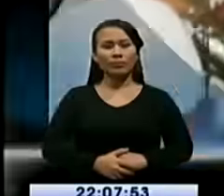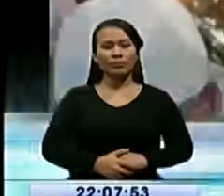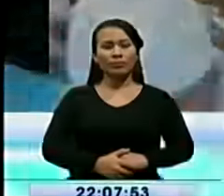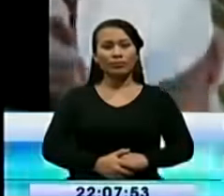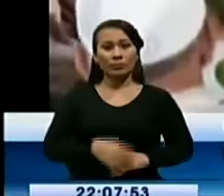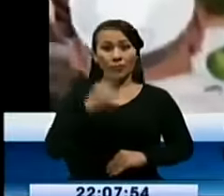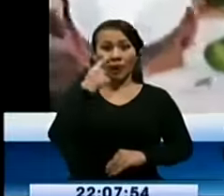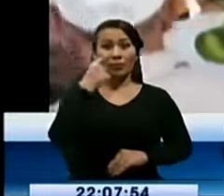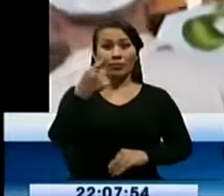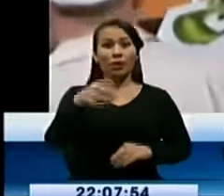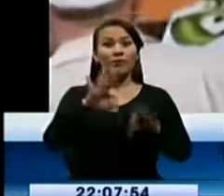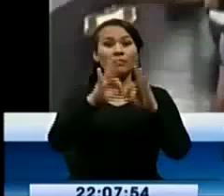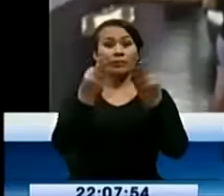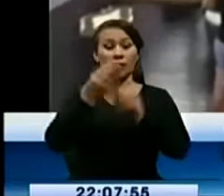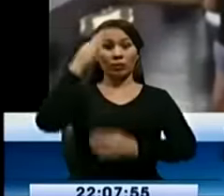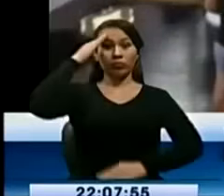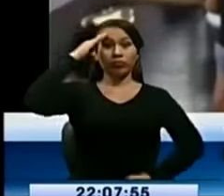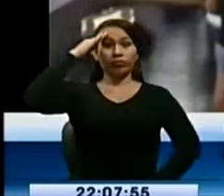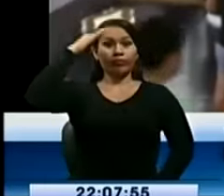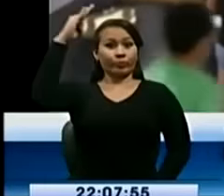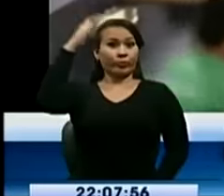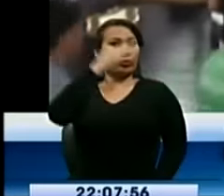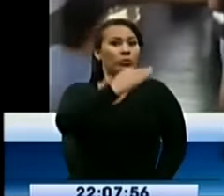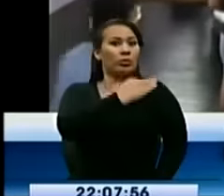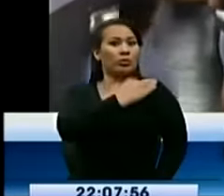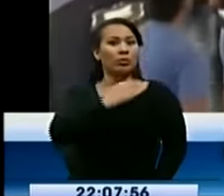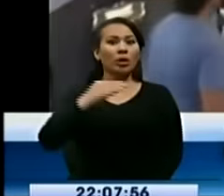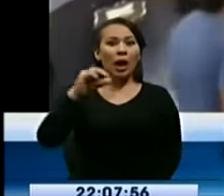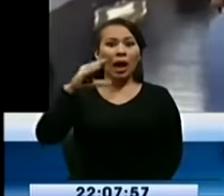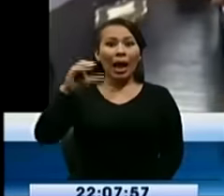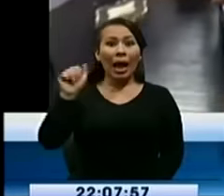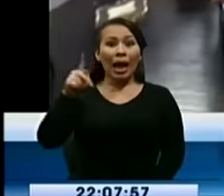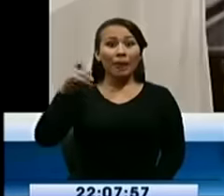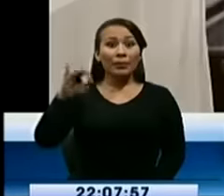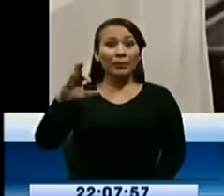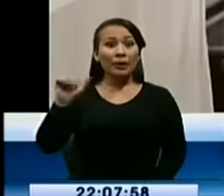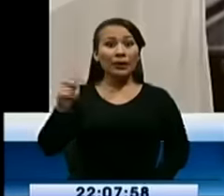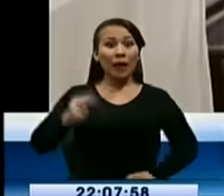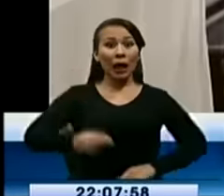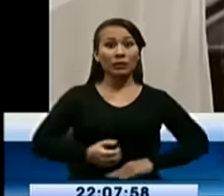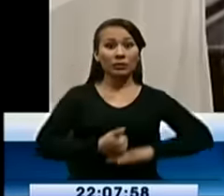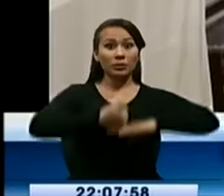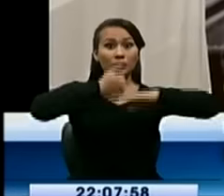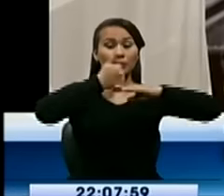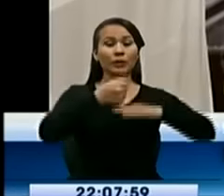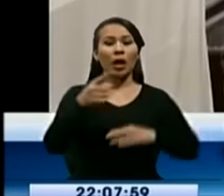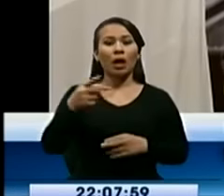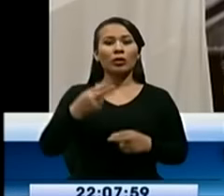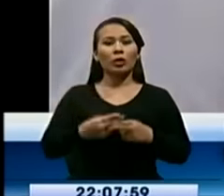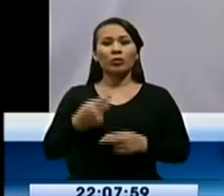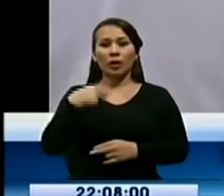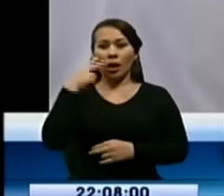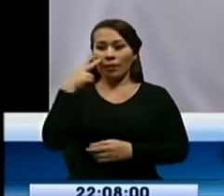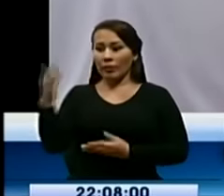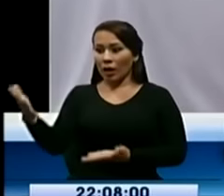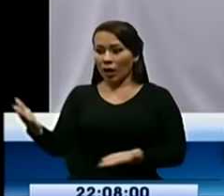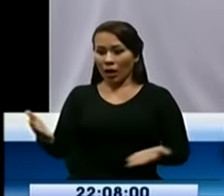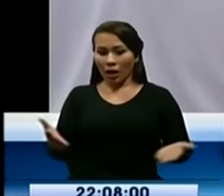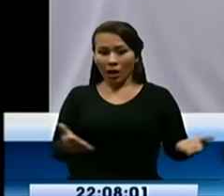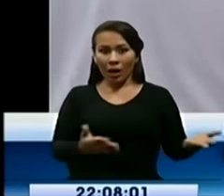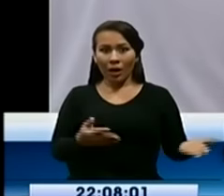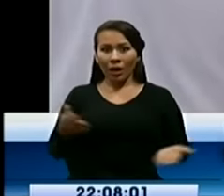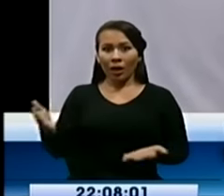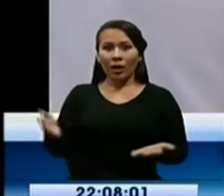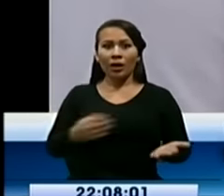Los familiares del capitán Cristian Zambrano vivieron momentos de dolor inconsolable al ver llegar a su ser querido en un ataúd a su ciudad natal,